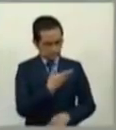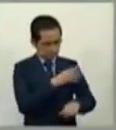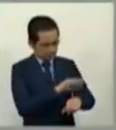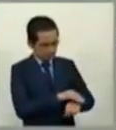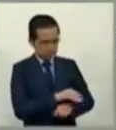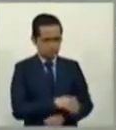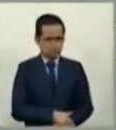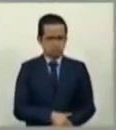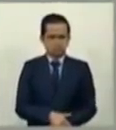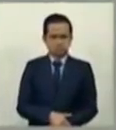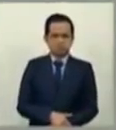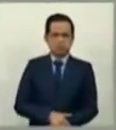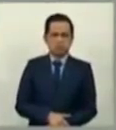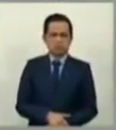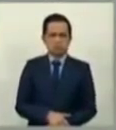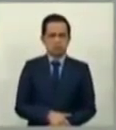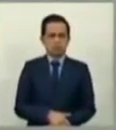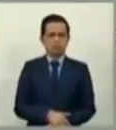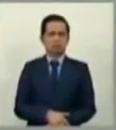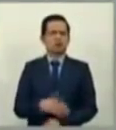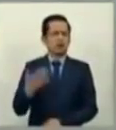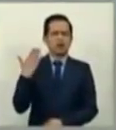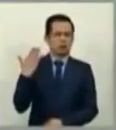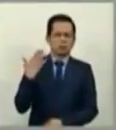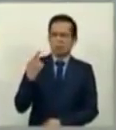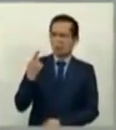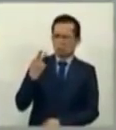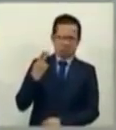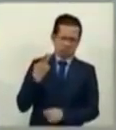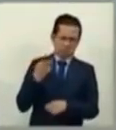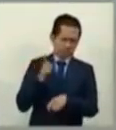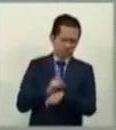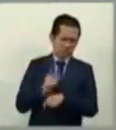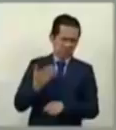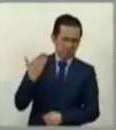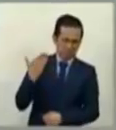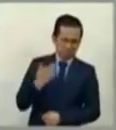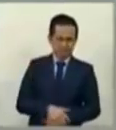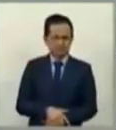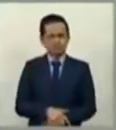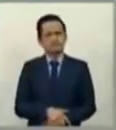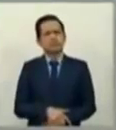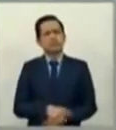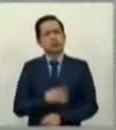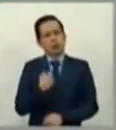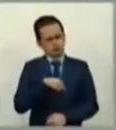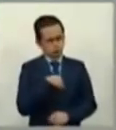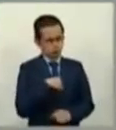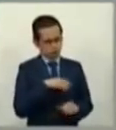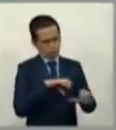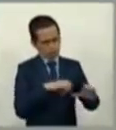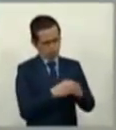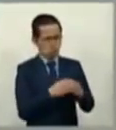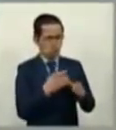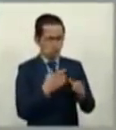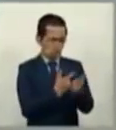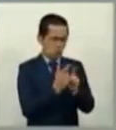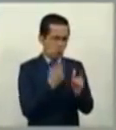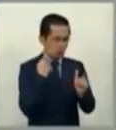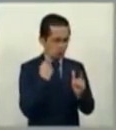Hace apenas un par de días nos reunimos los coordinadores